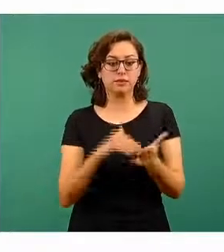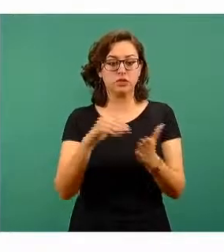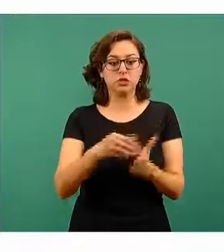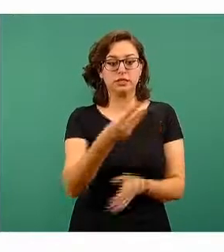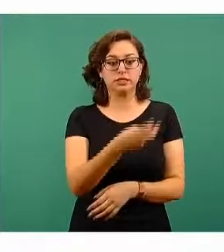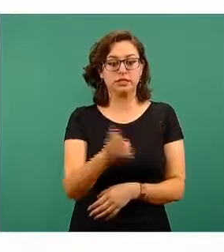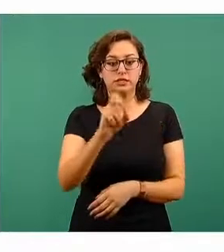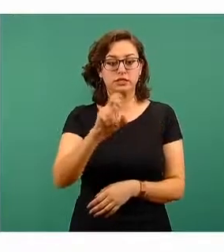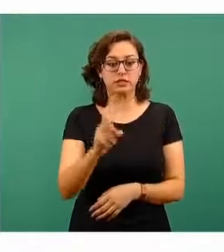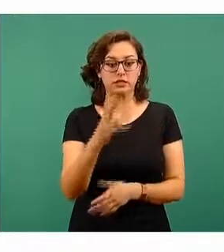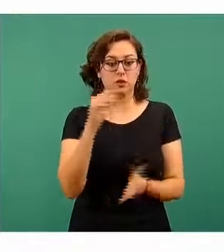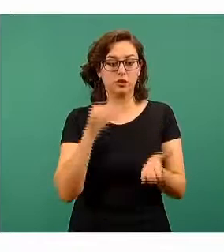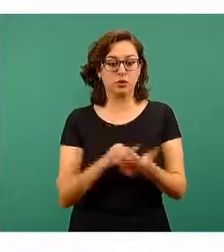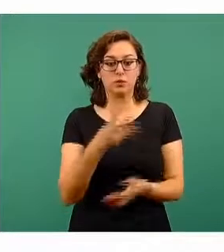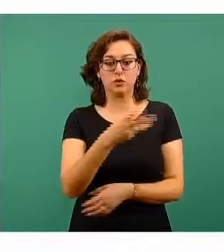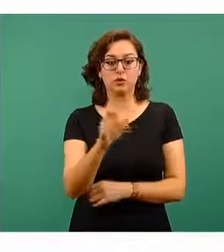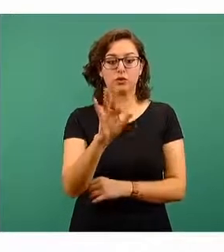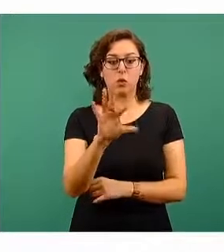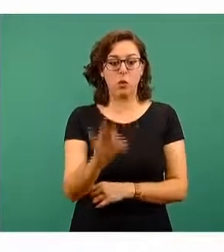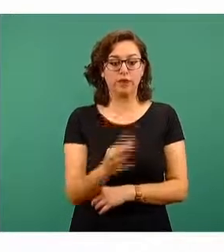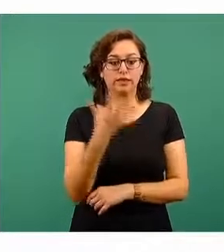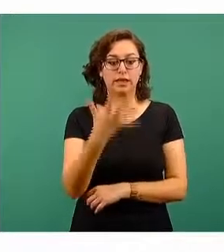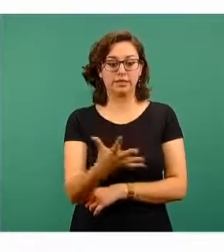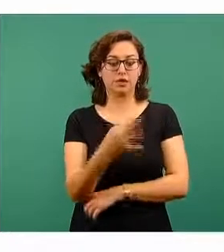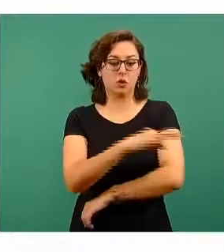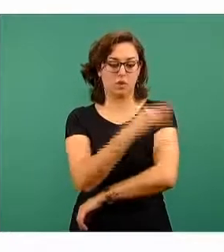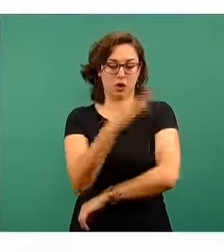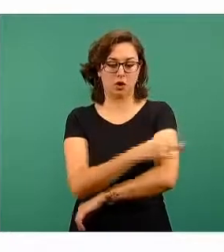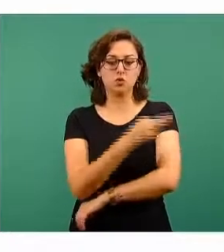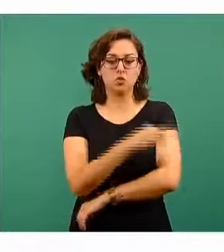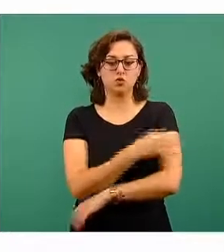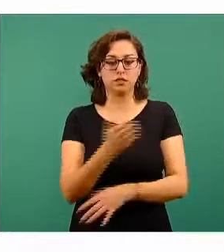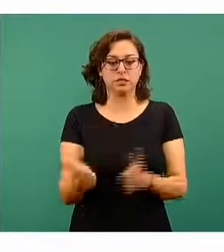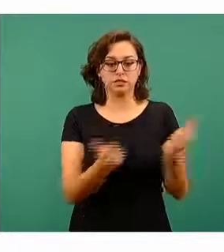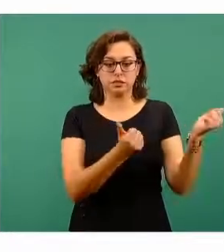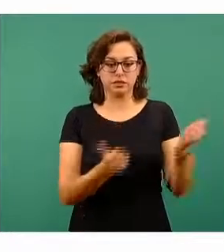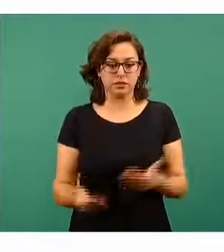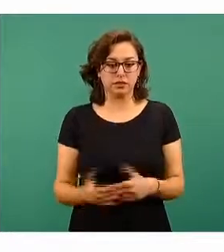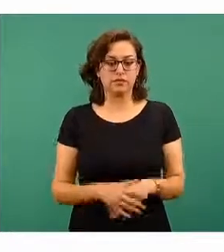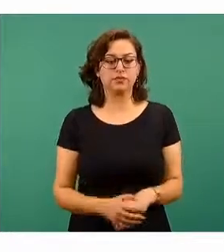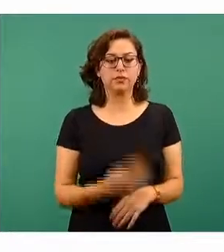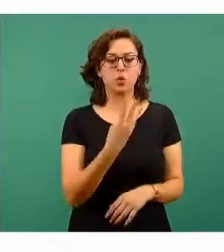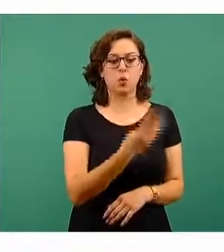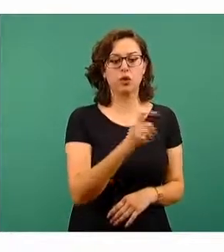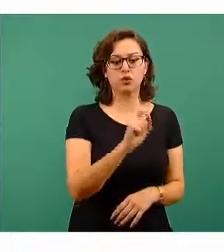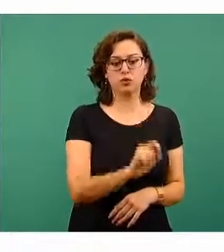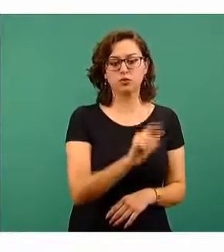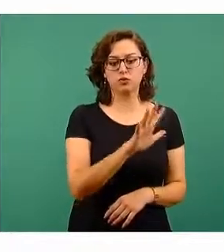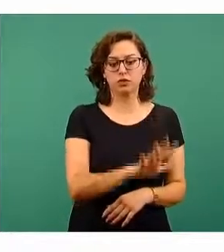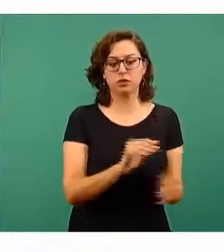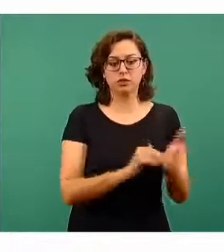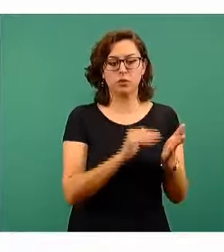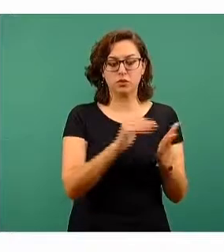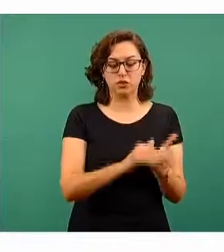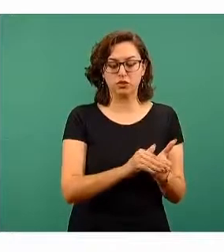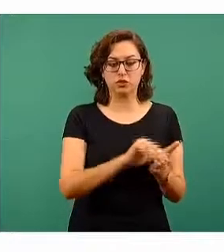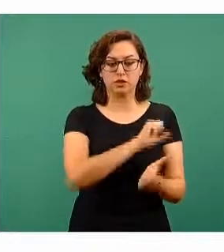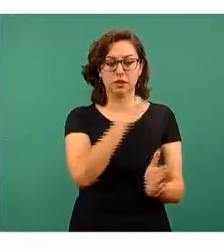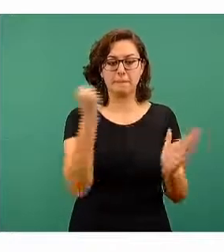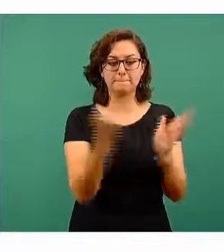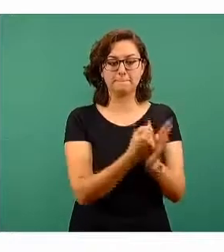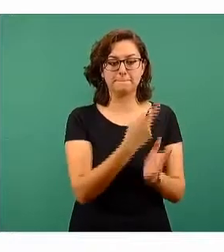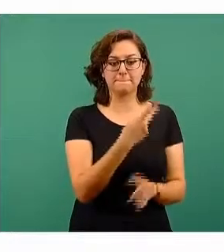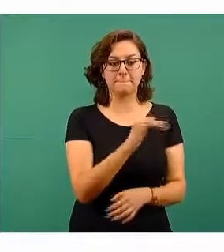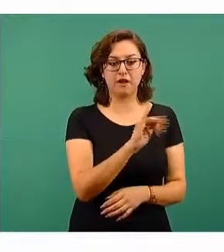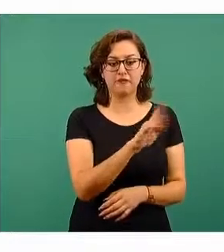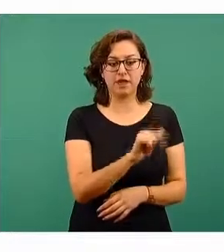12.334.445 dosis que se distribuyen de esta manera. 4.5, un poco más de 4.5 millones de dosis